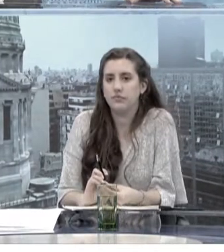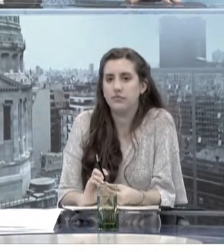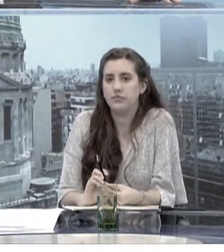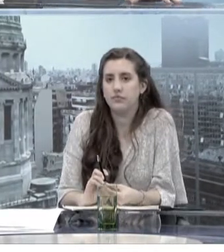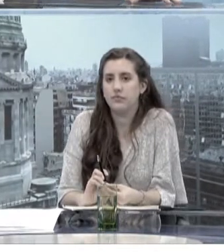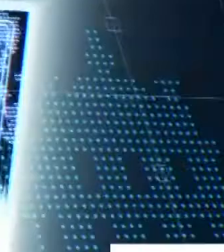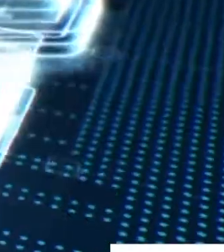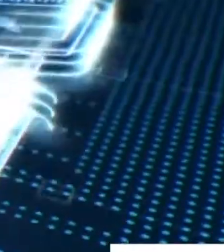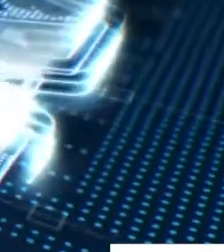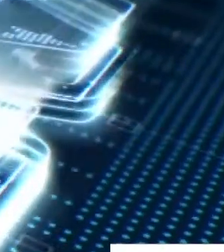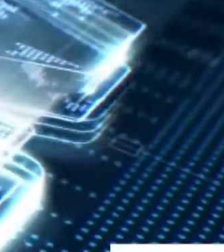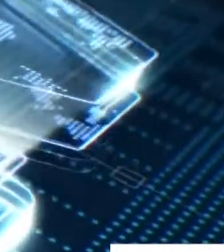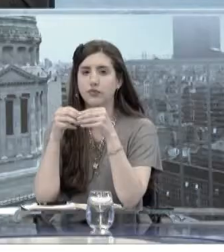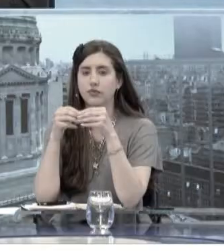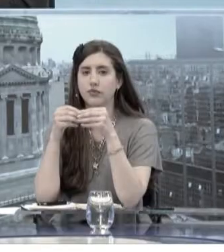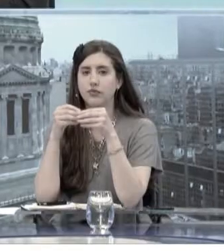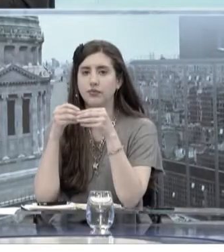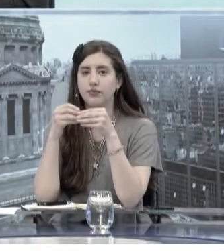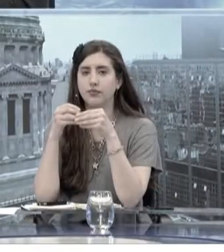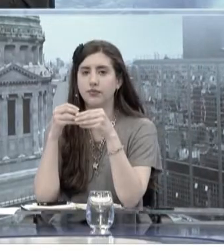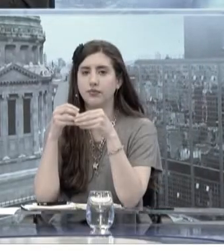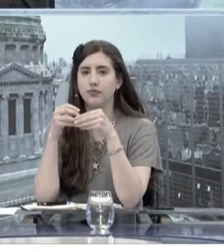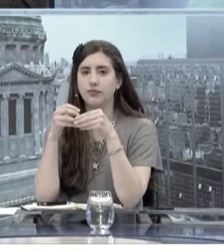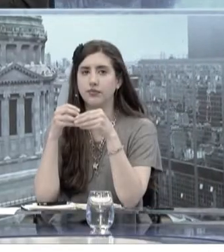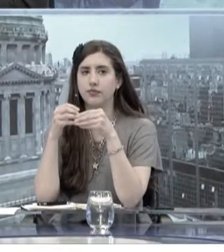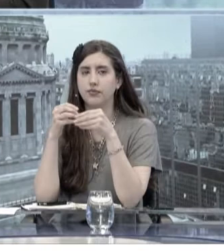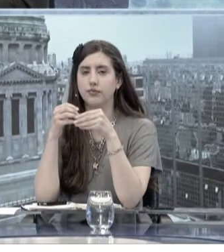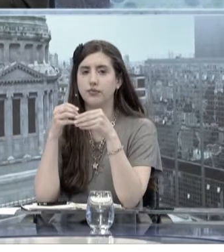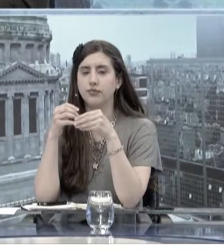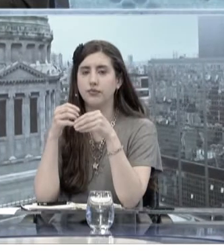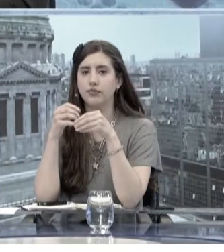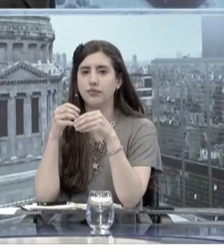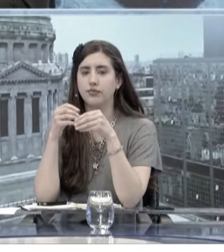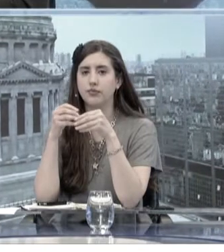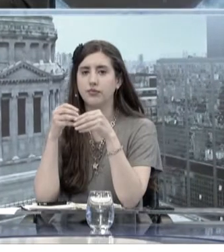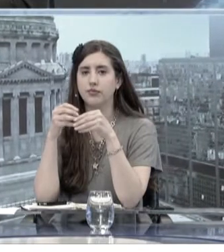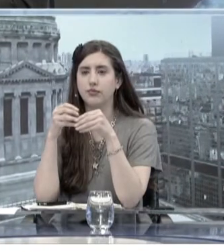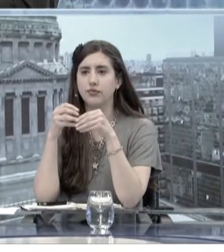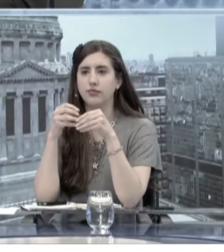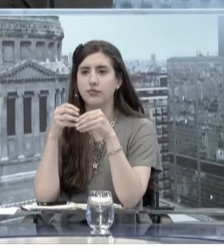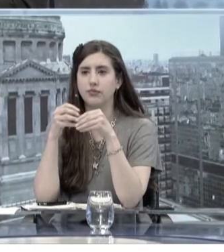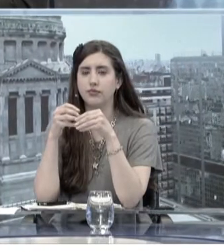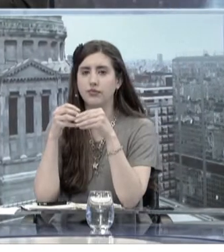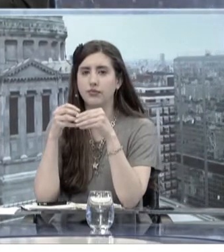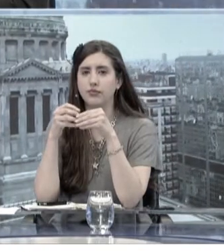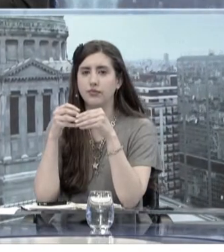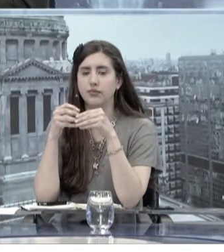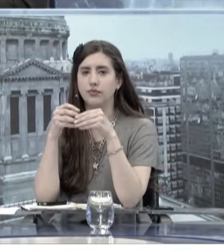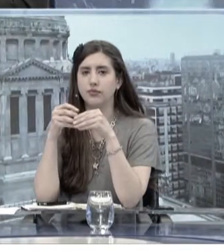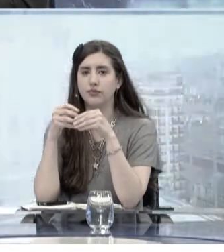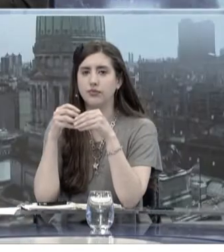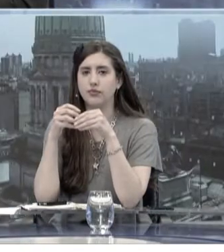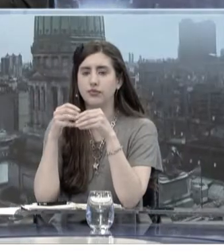ver si los tienen. La oposición ha fijado postura. La postura